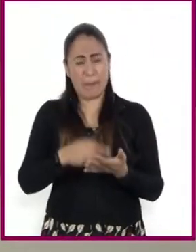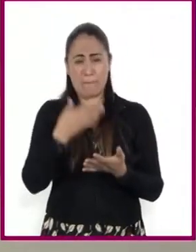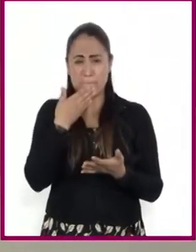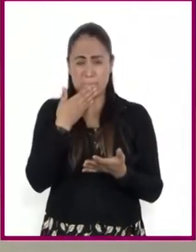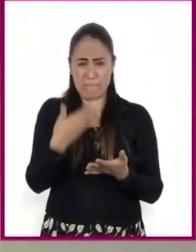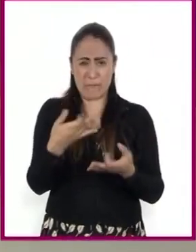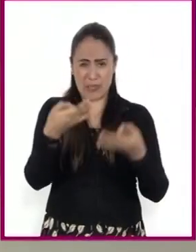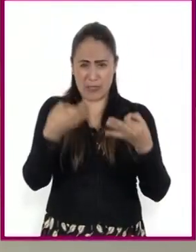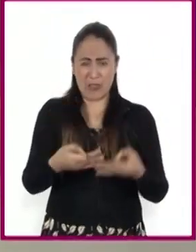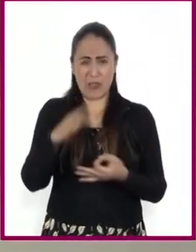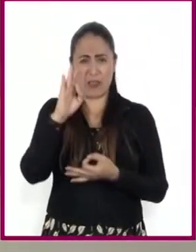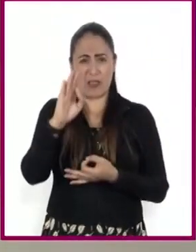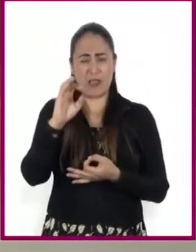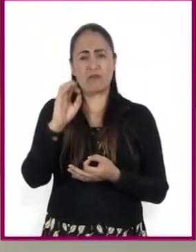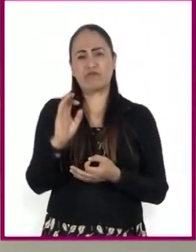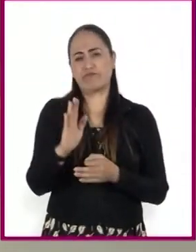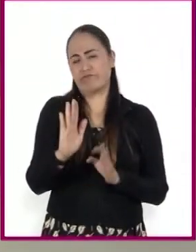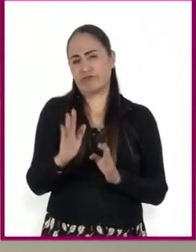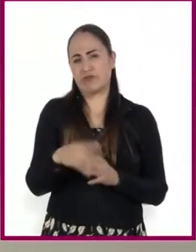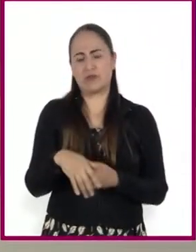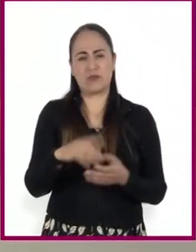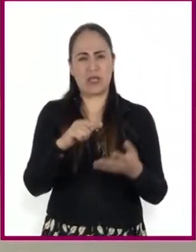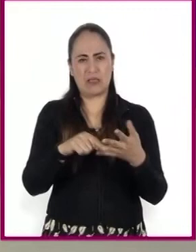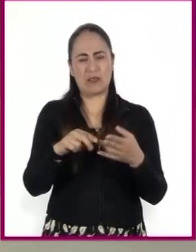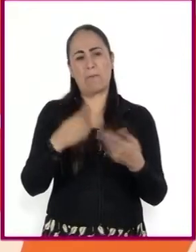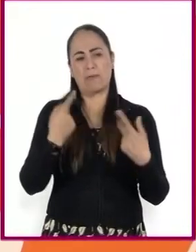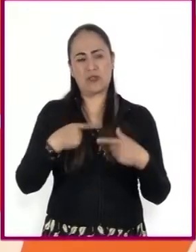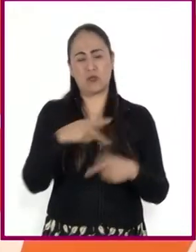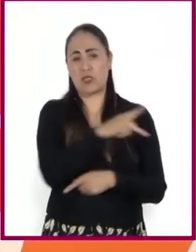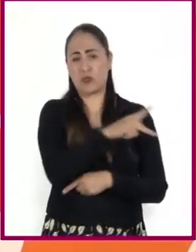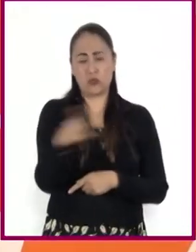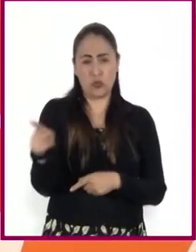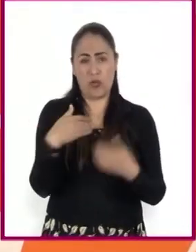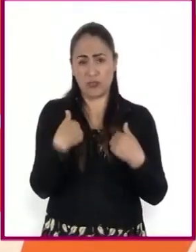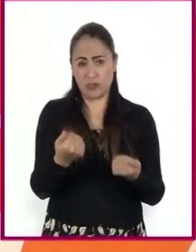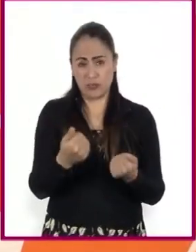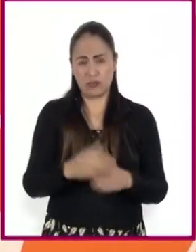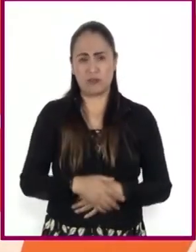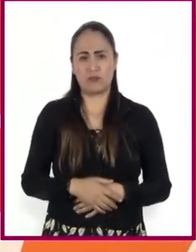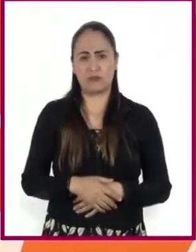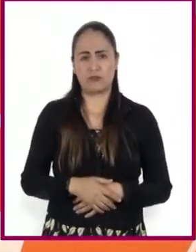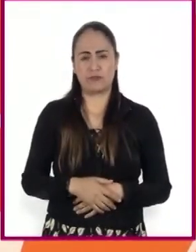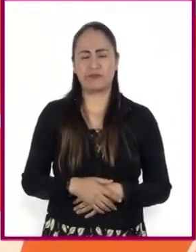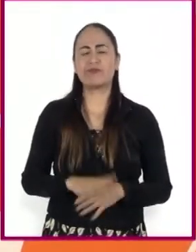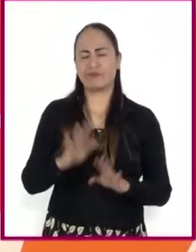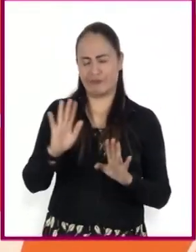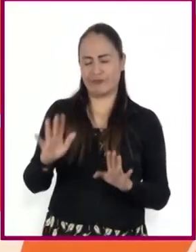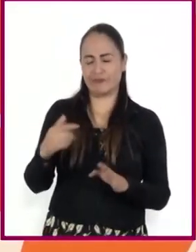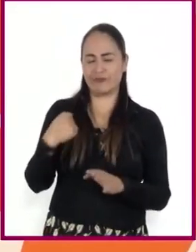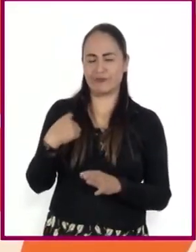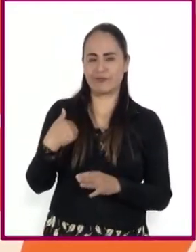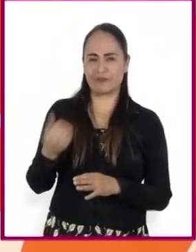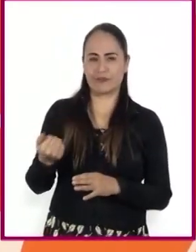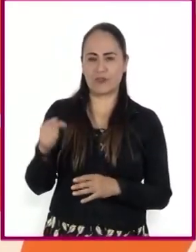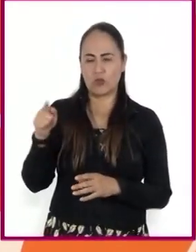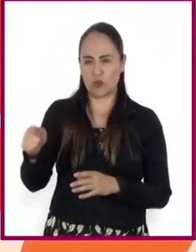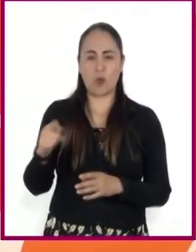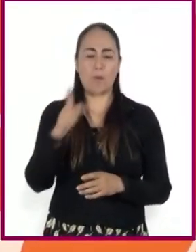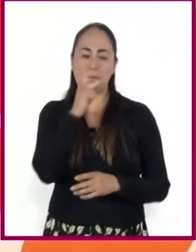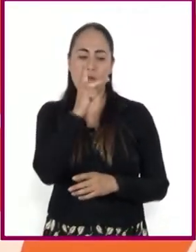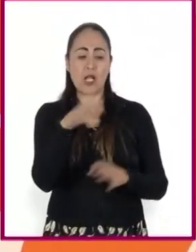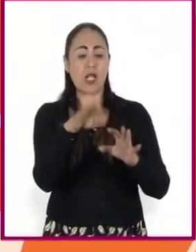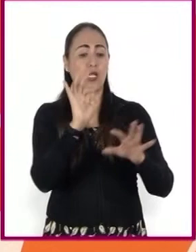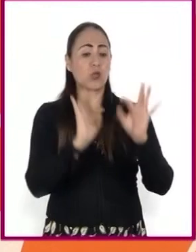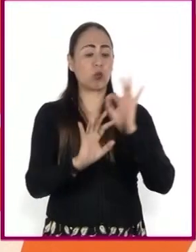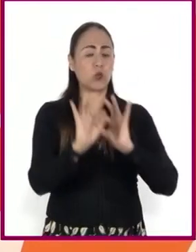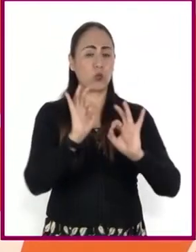hacer que mi definición, fuera más universal. Entiendo cuál fue tu intención por utilizar este tipo de